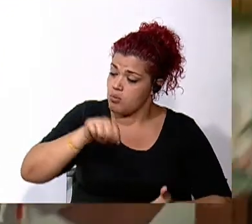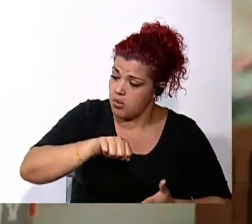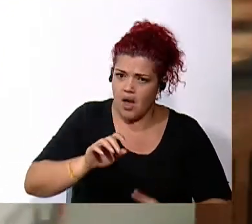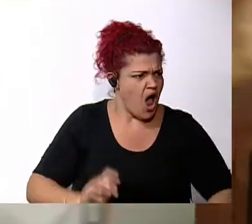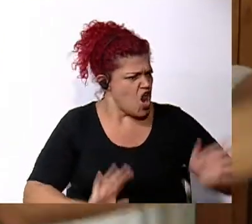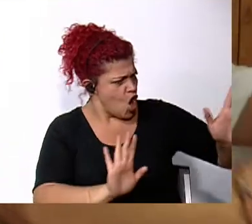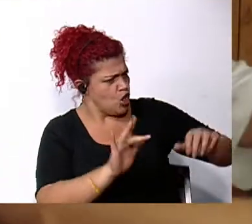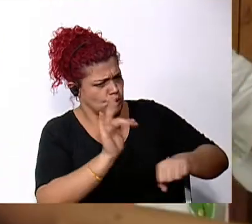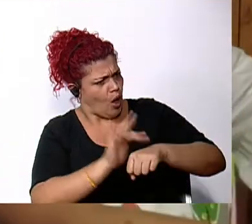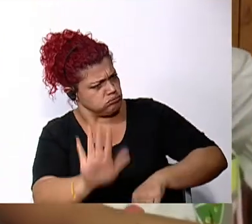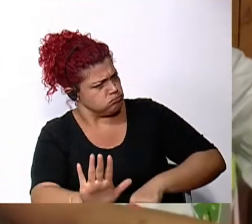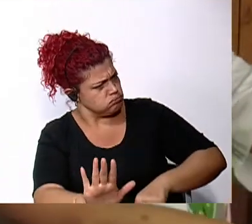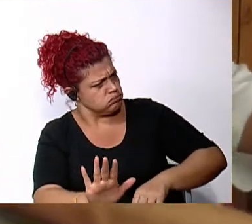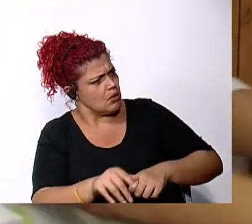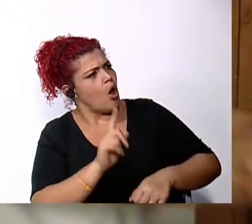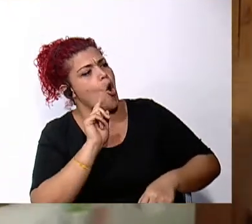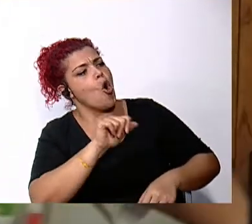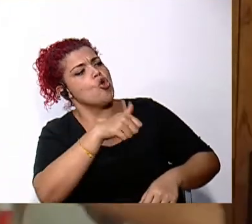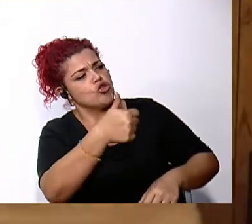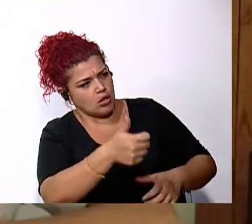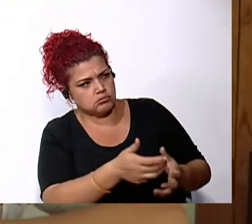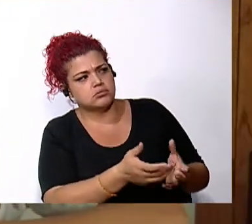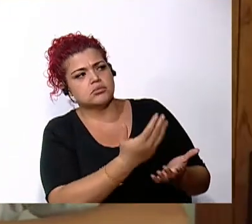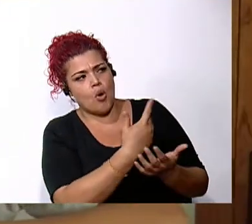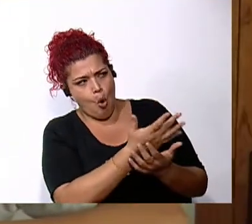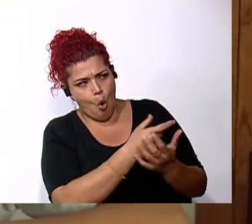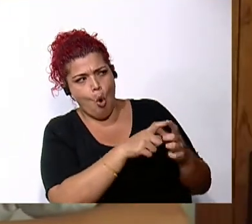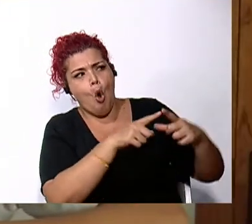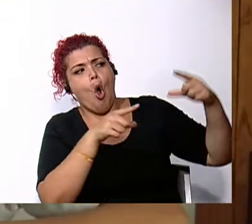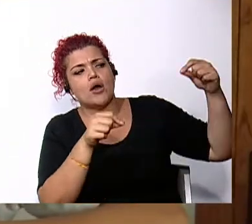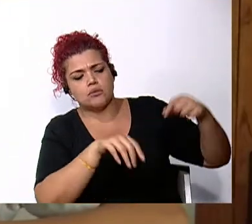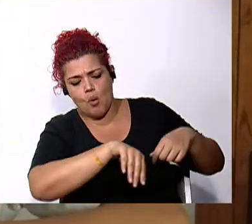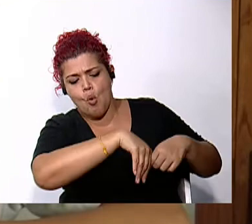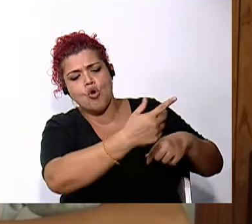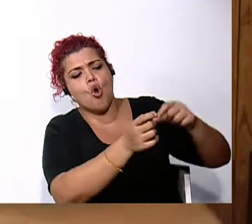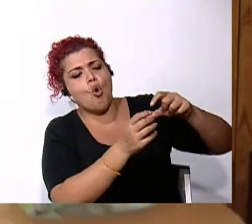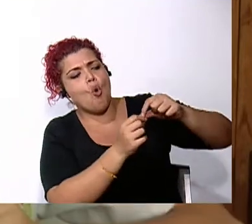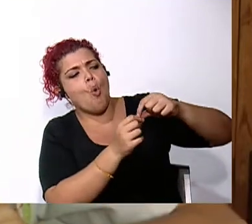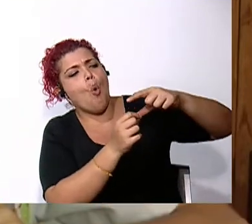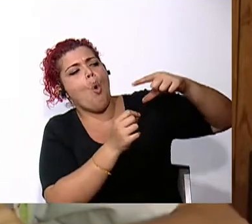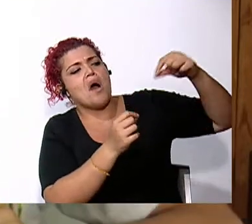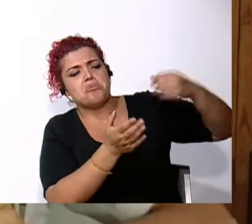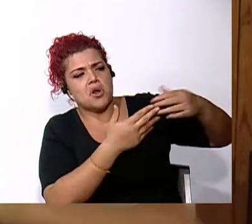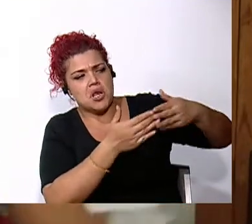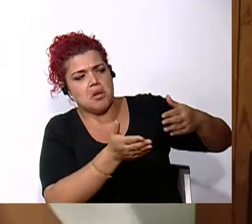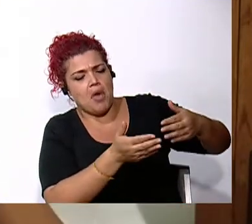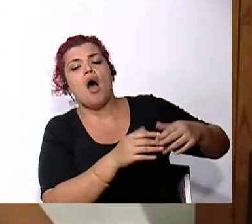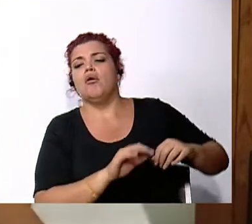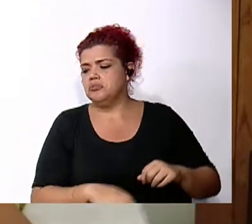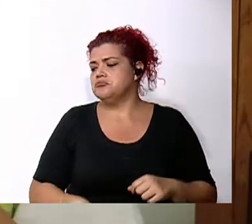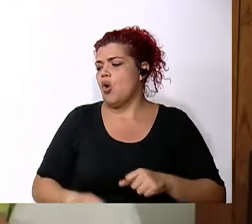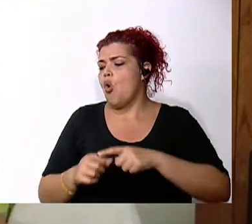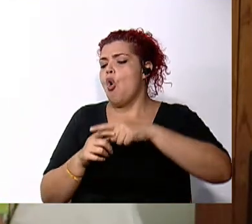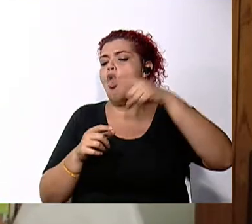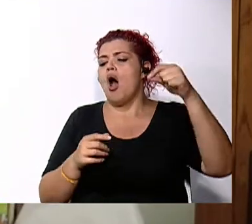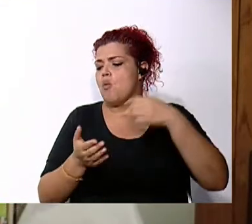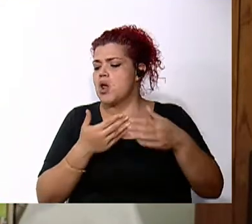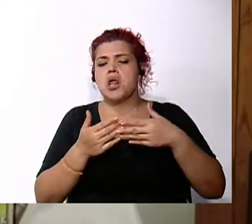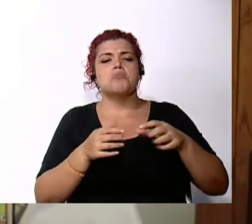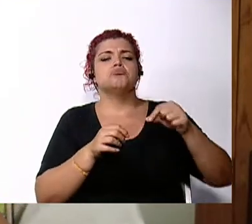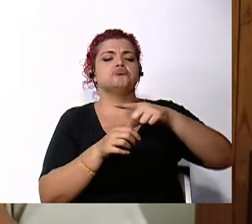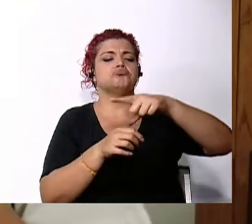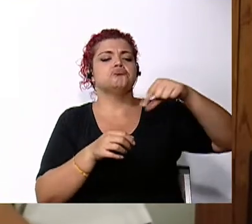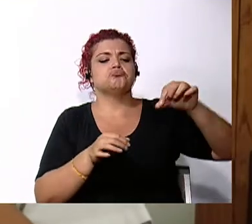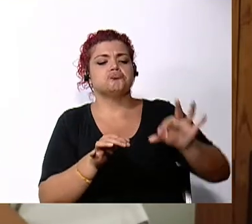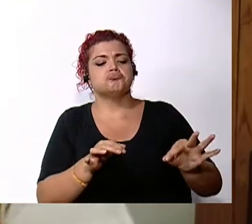Bueno, vale, pues no cogemos a Paquita. Cogeremos una hoja cualquiera. Entonces, Arlequino, vamos a extraer